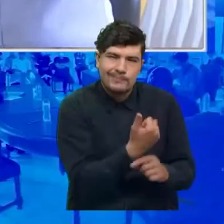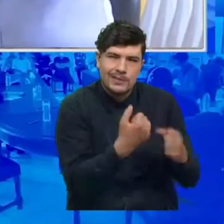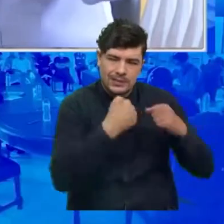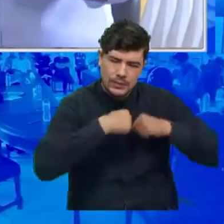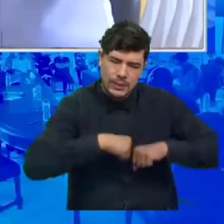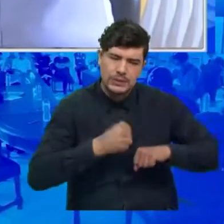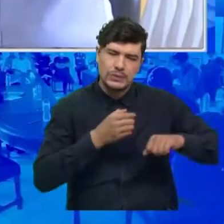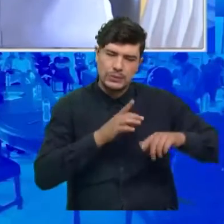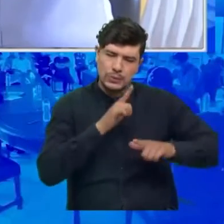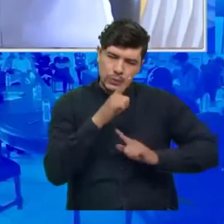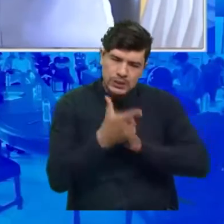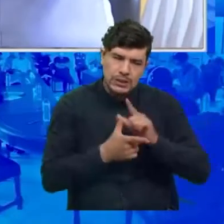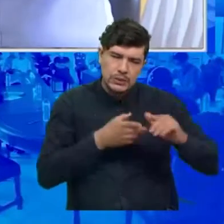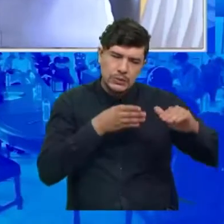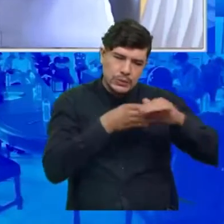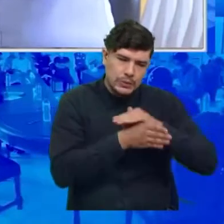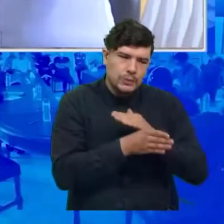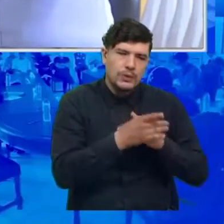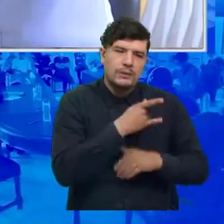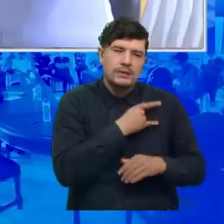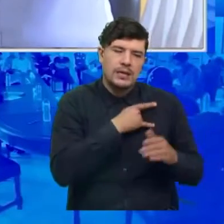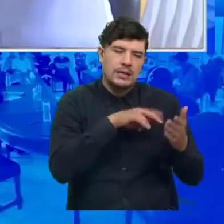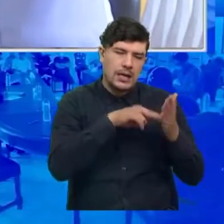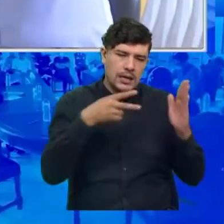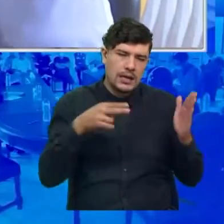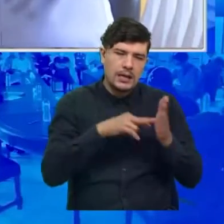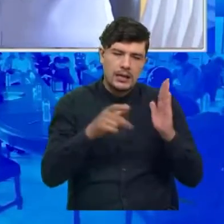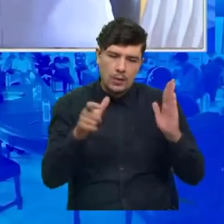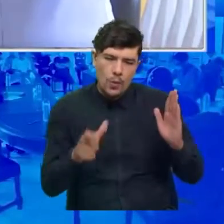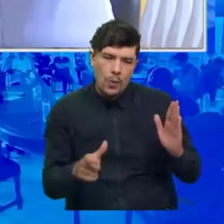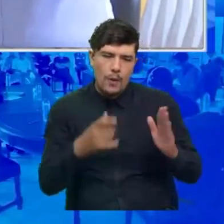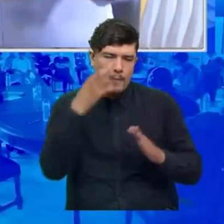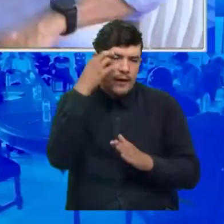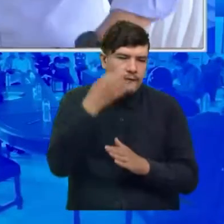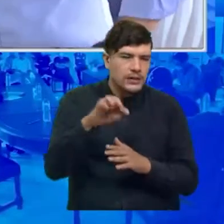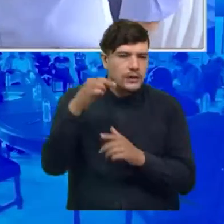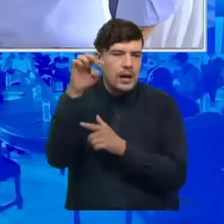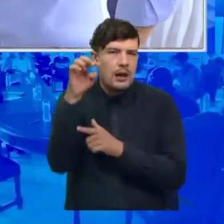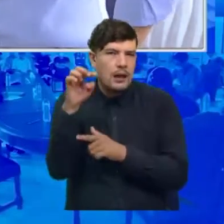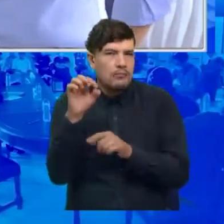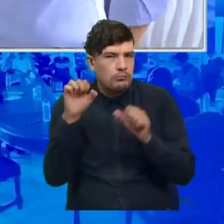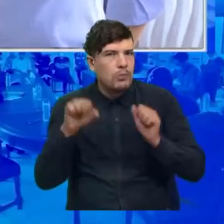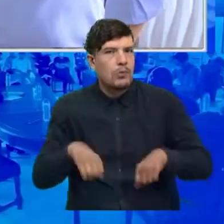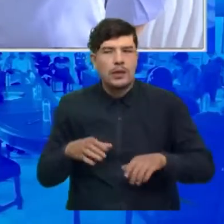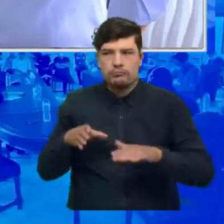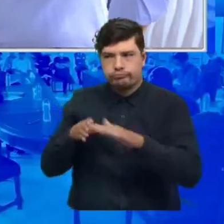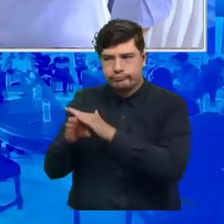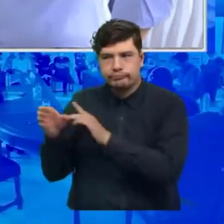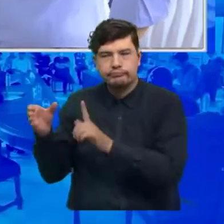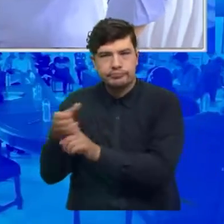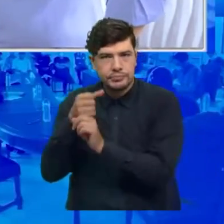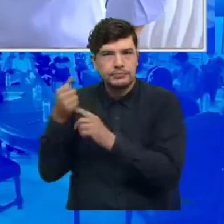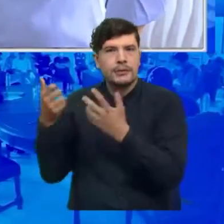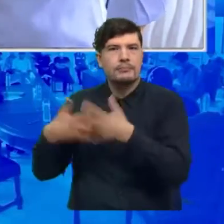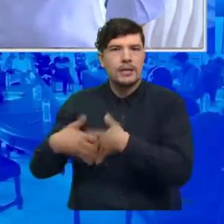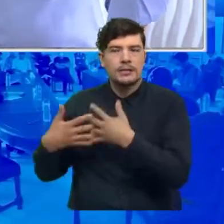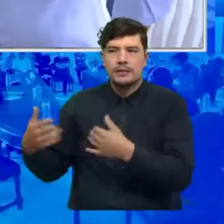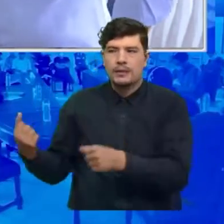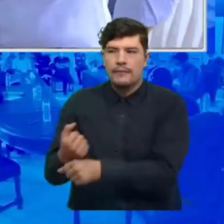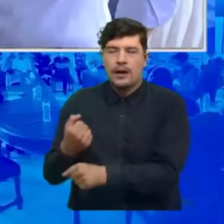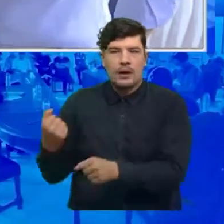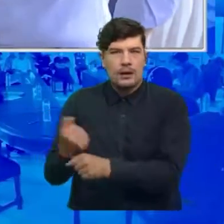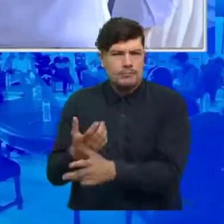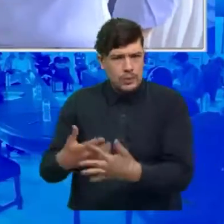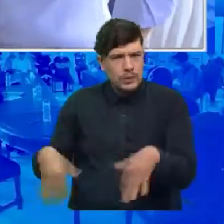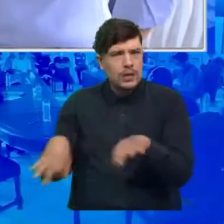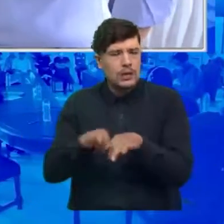a nueva universidad termina su carrera técnica tecnológica profesional pues también poder acceder al mercado laboral es algo que también ellos